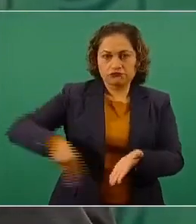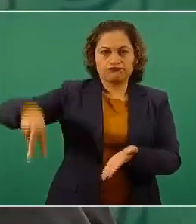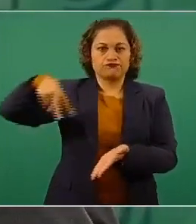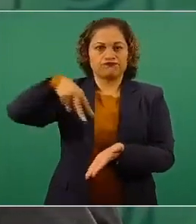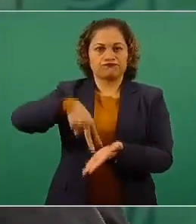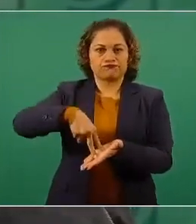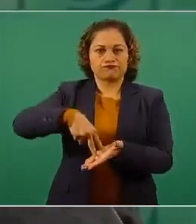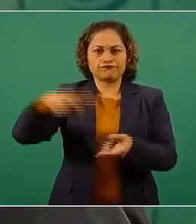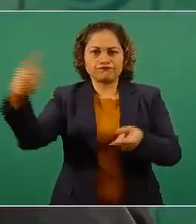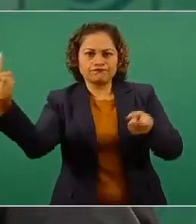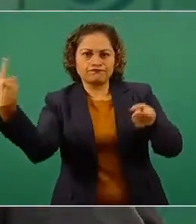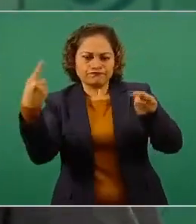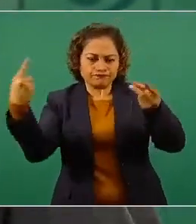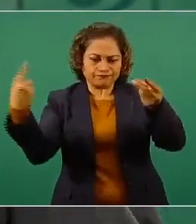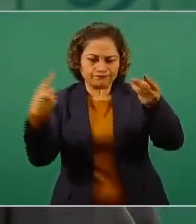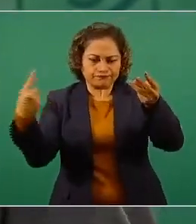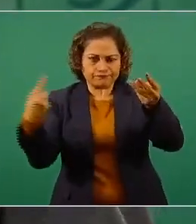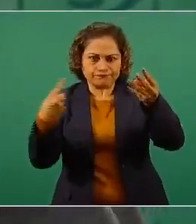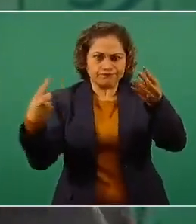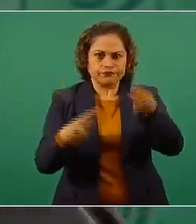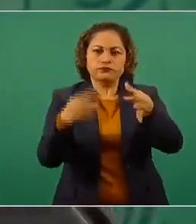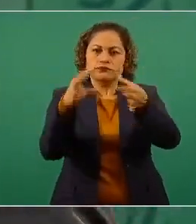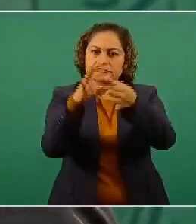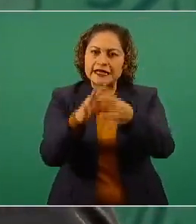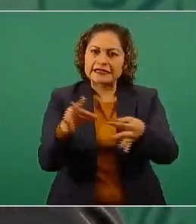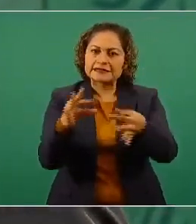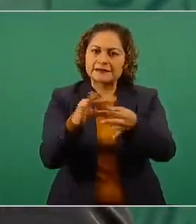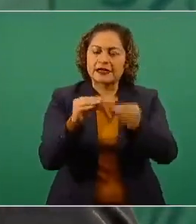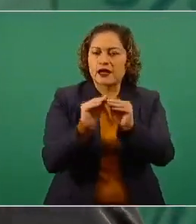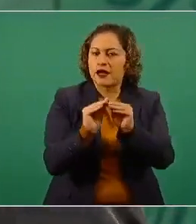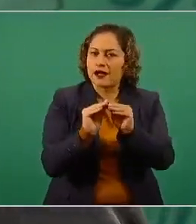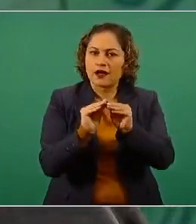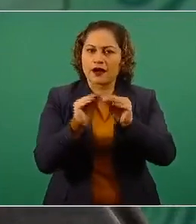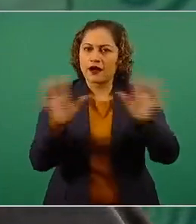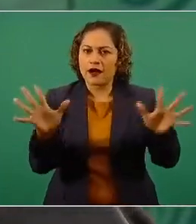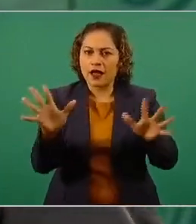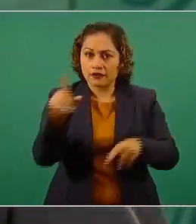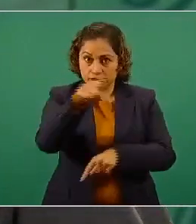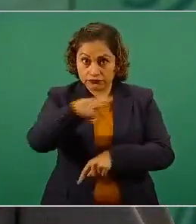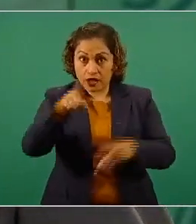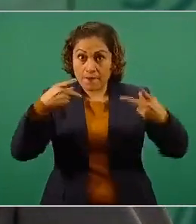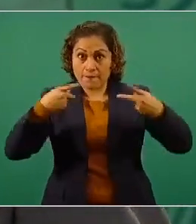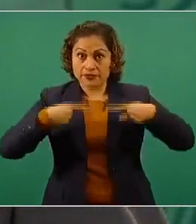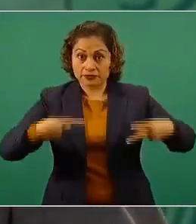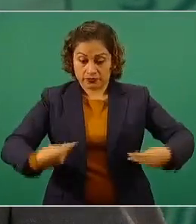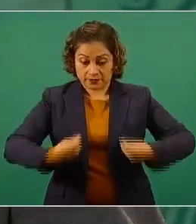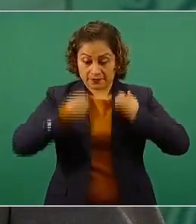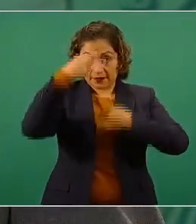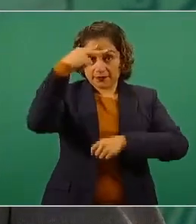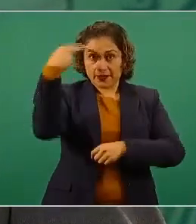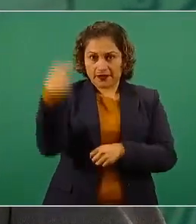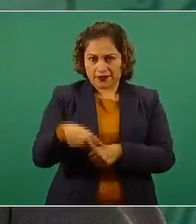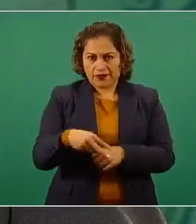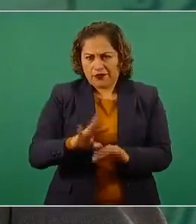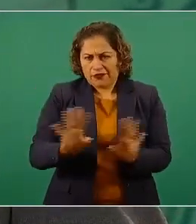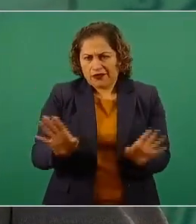para que el pueblo de México, que lo sabe,